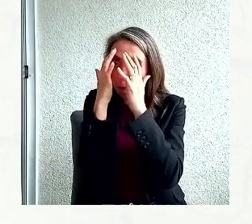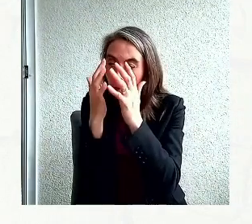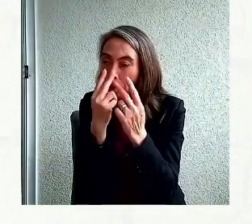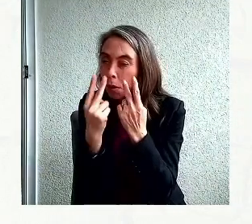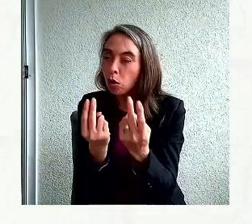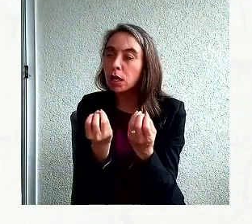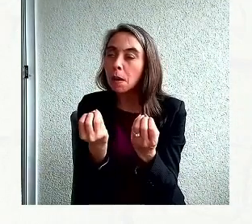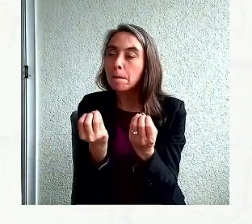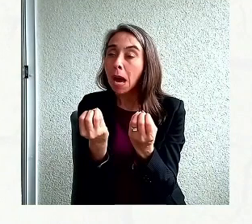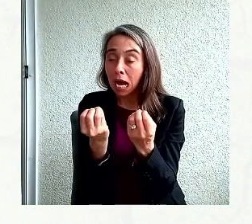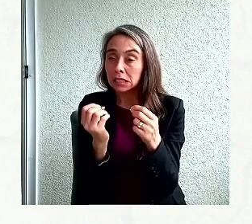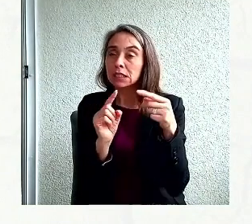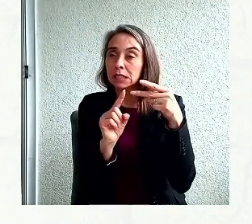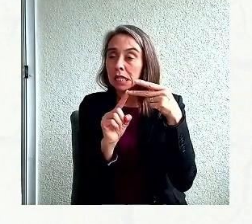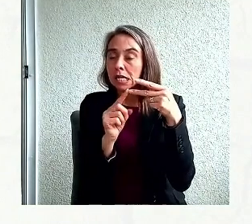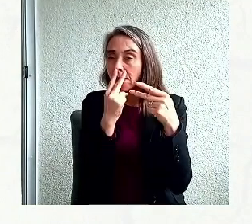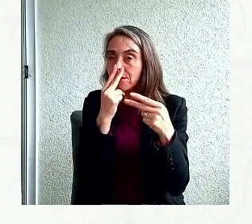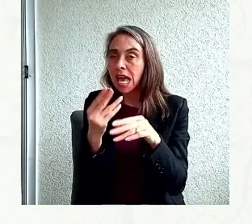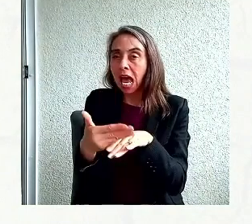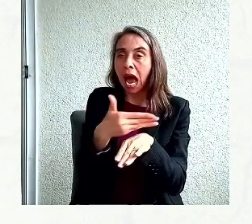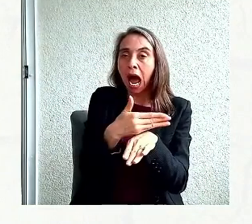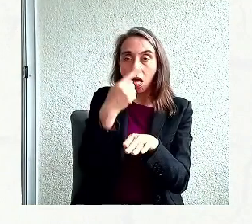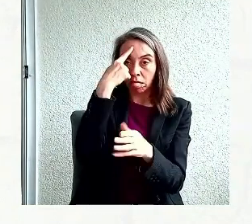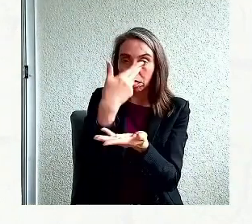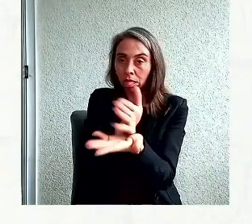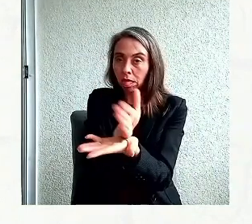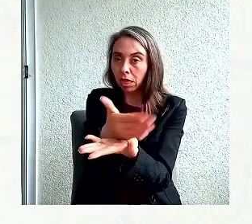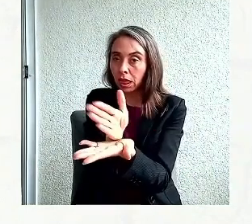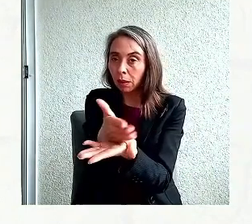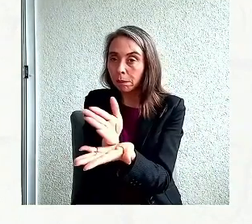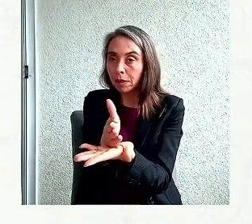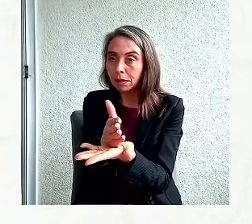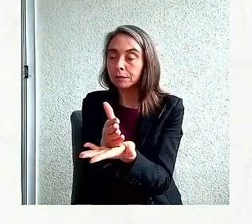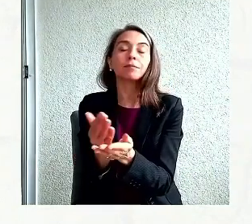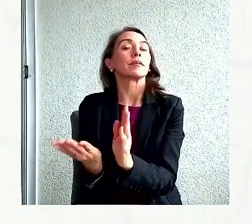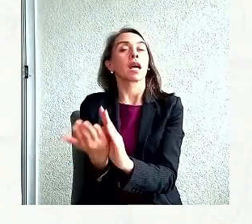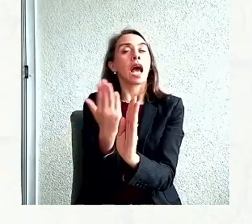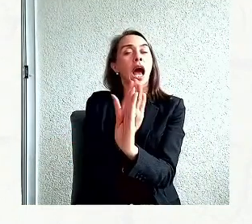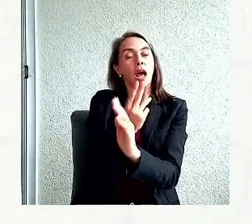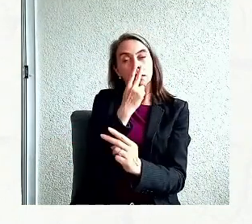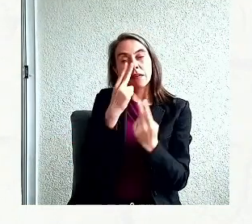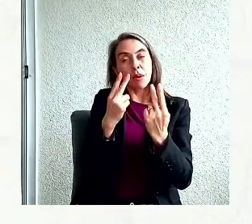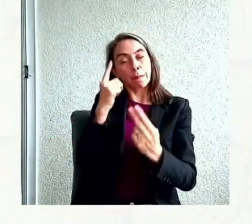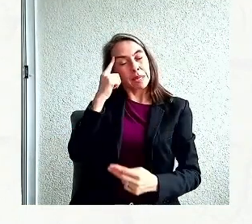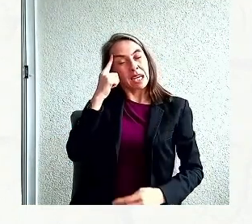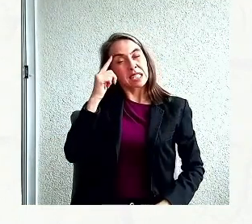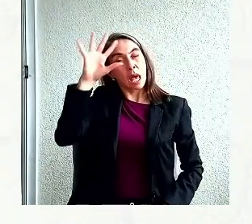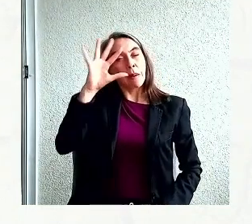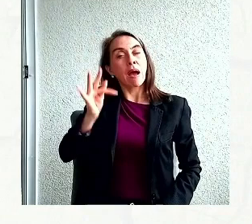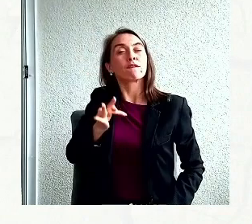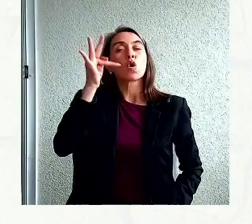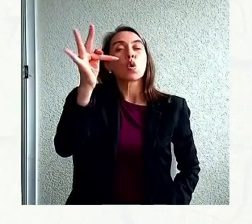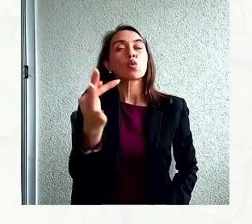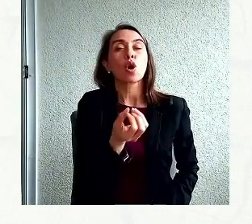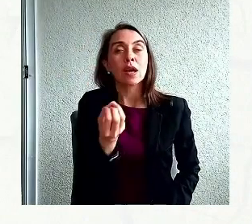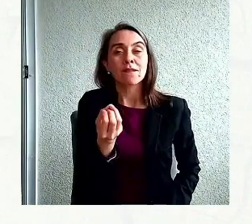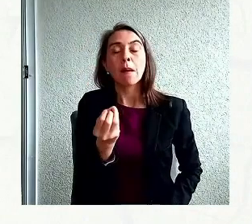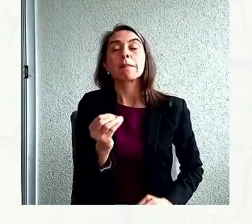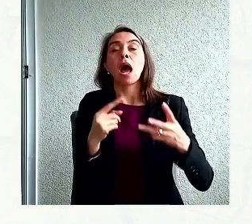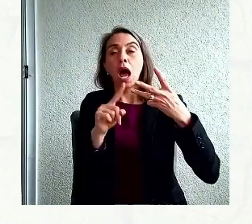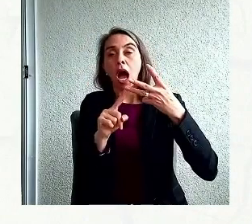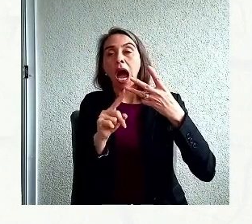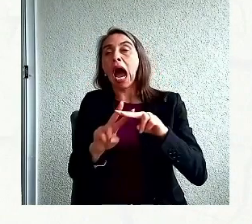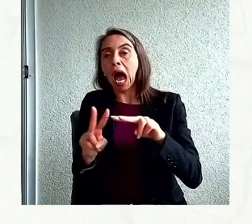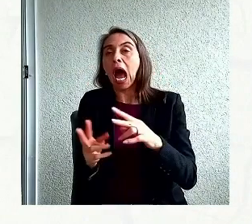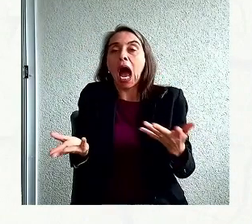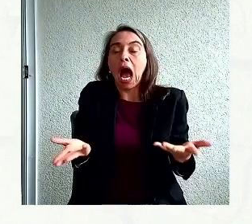anticipémonos lo que viene, y después hay que actuar. Entonces es una estrategia para abordar amenazas y el buen